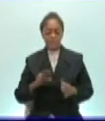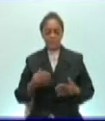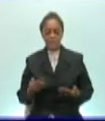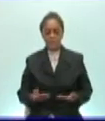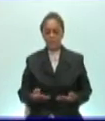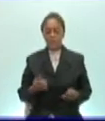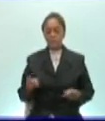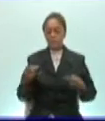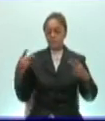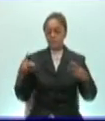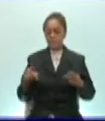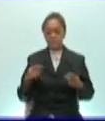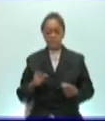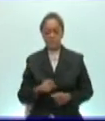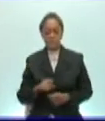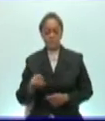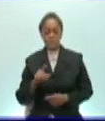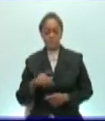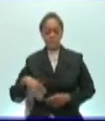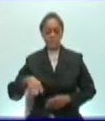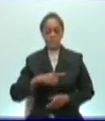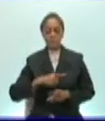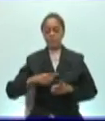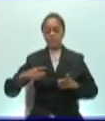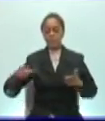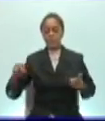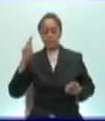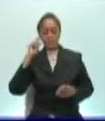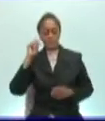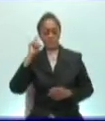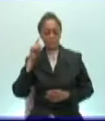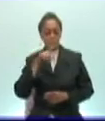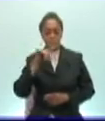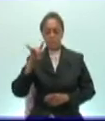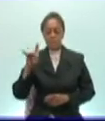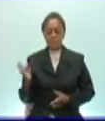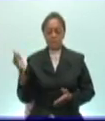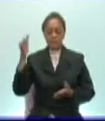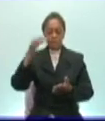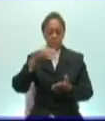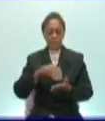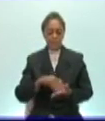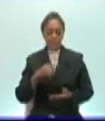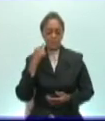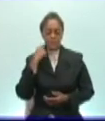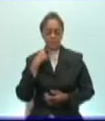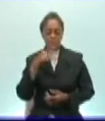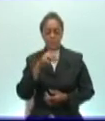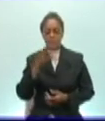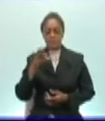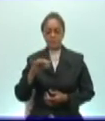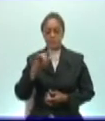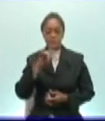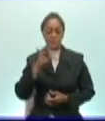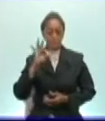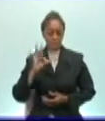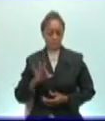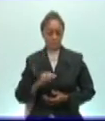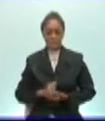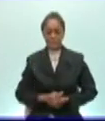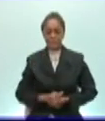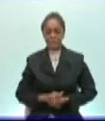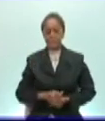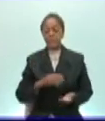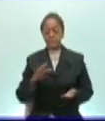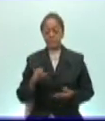la política norteamericana a lo largo de todo el siglo XIX para arribar ahora al año 1898. Por lo tanto, yo les